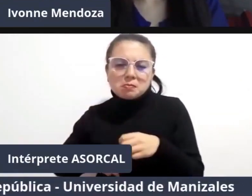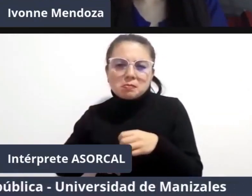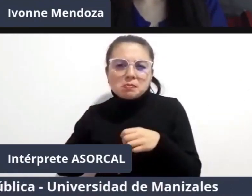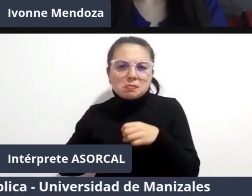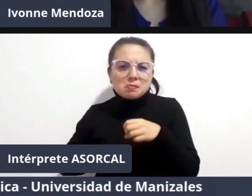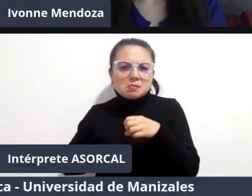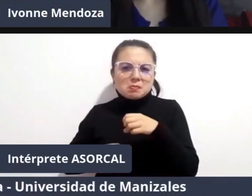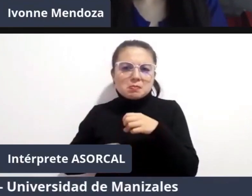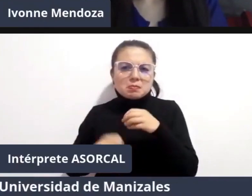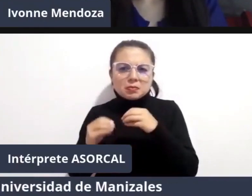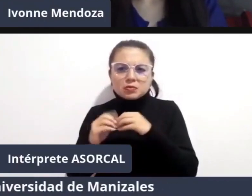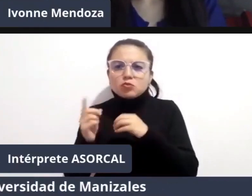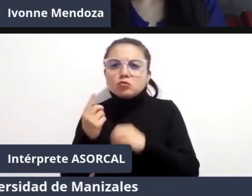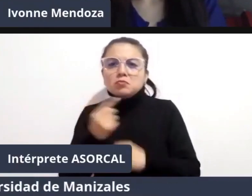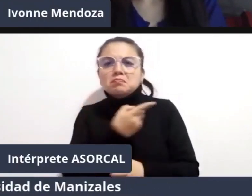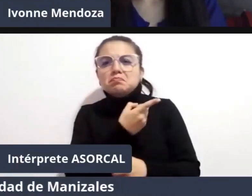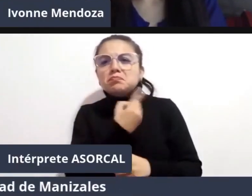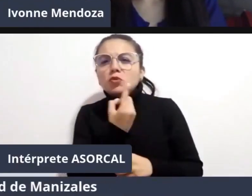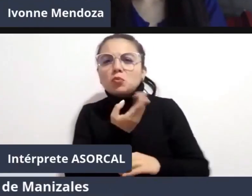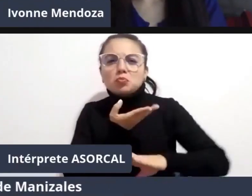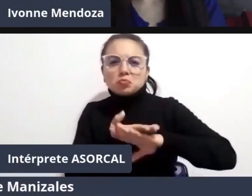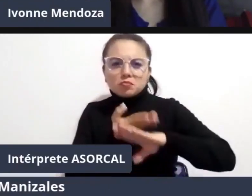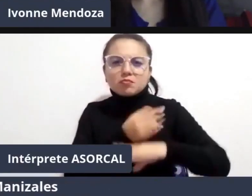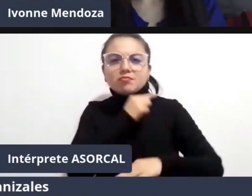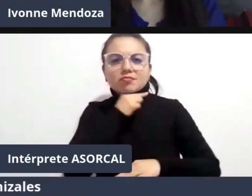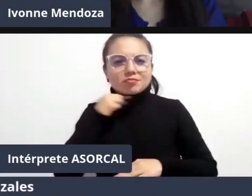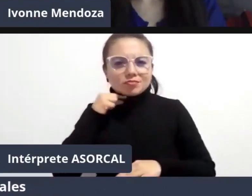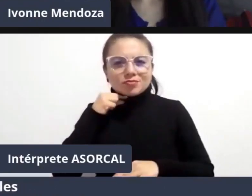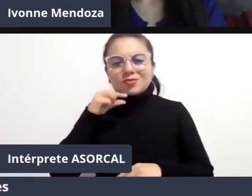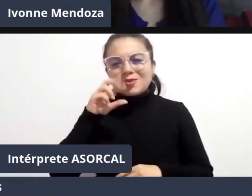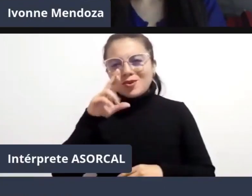plantea Monseñor Romero, por ejemplo, esos documentos maravillosos.